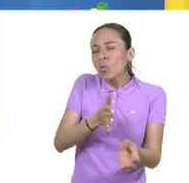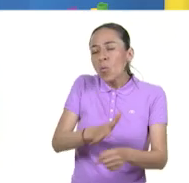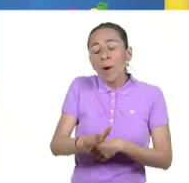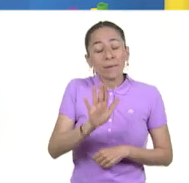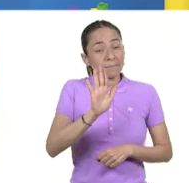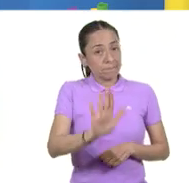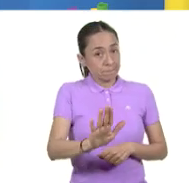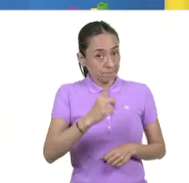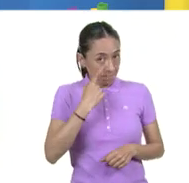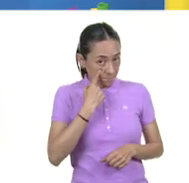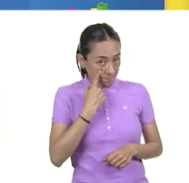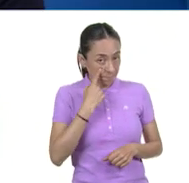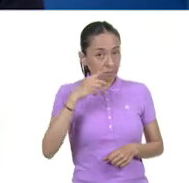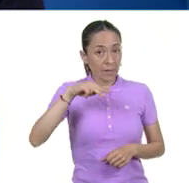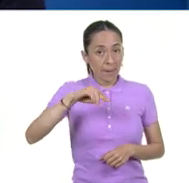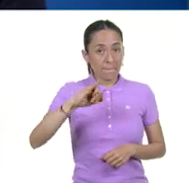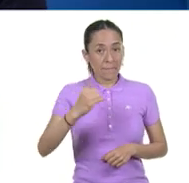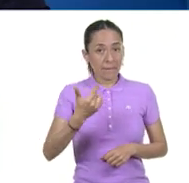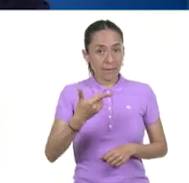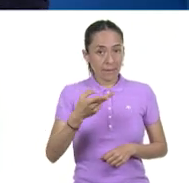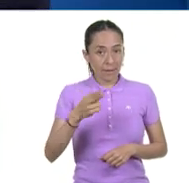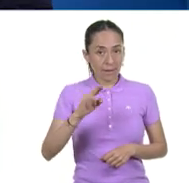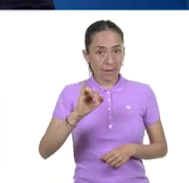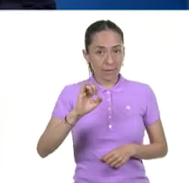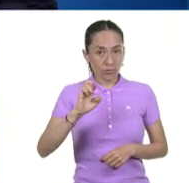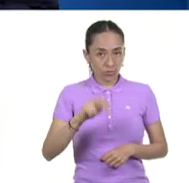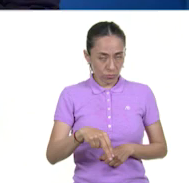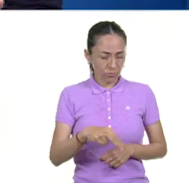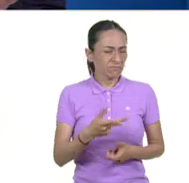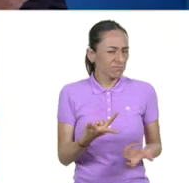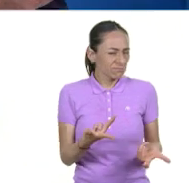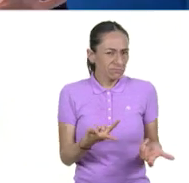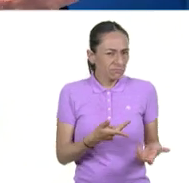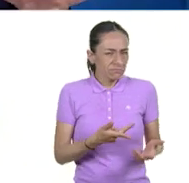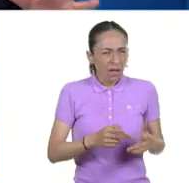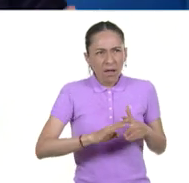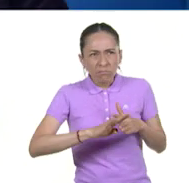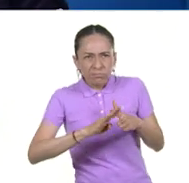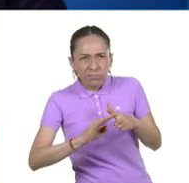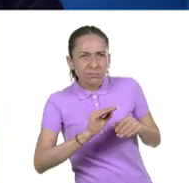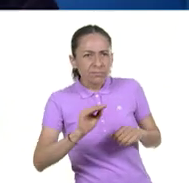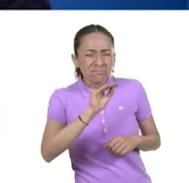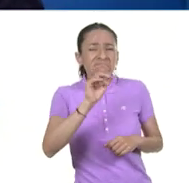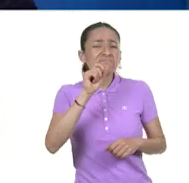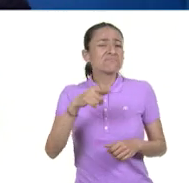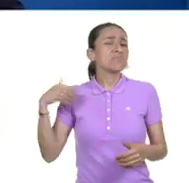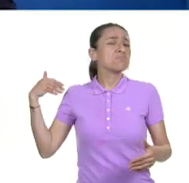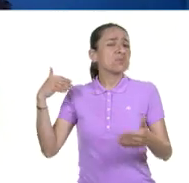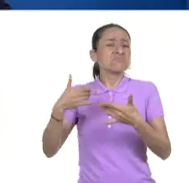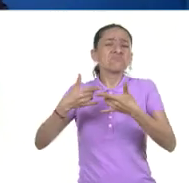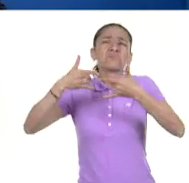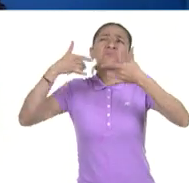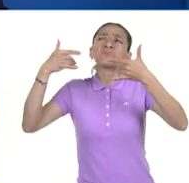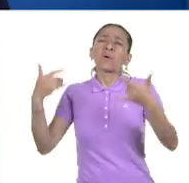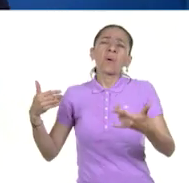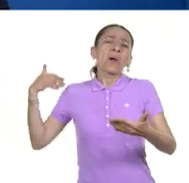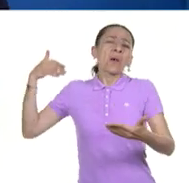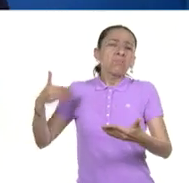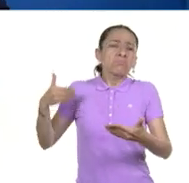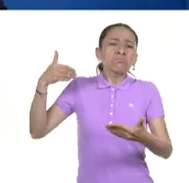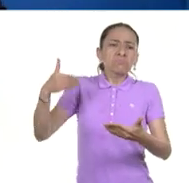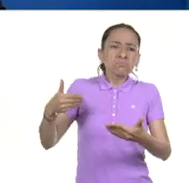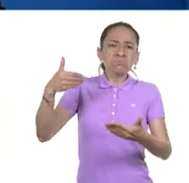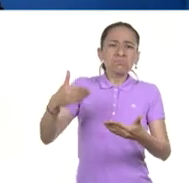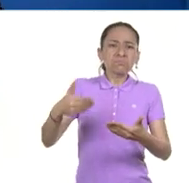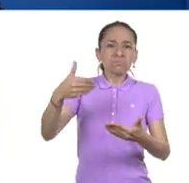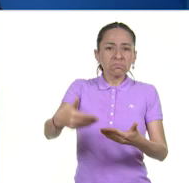las migraciones se han presentado a lo largo de toda la historia de la humanidad y que los flujos migratorios